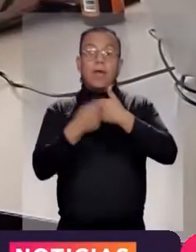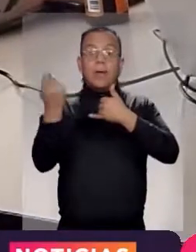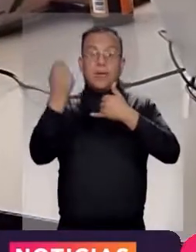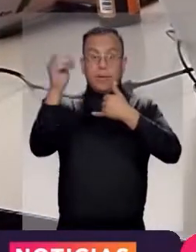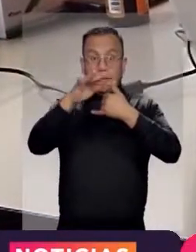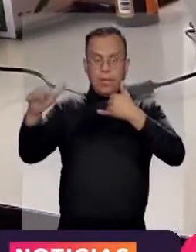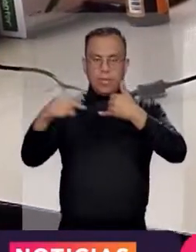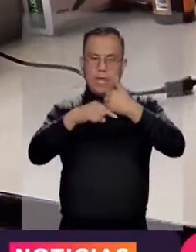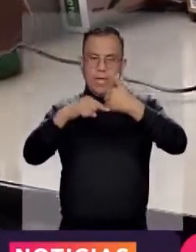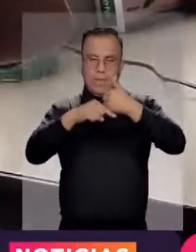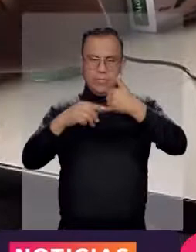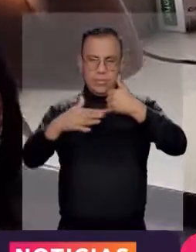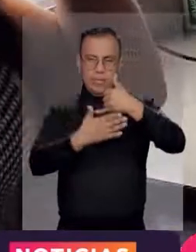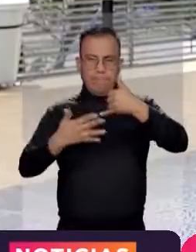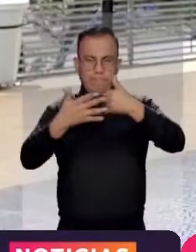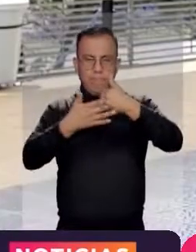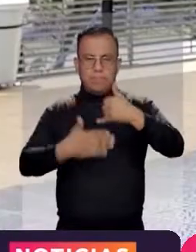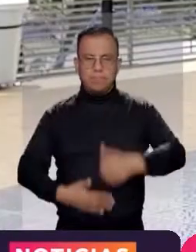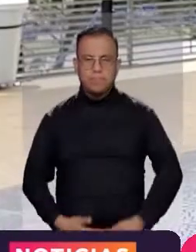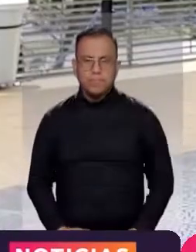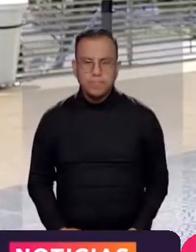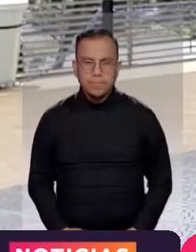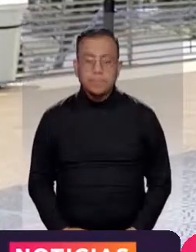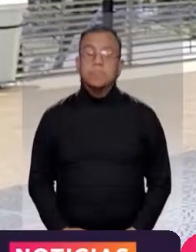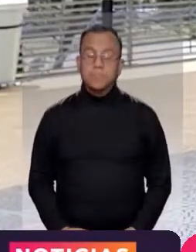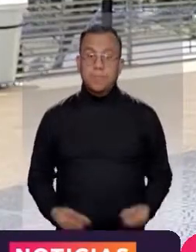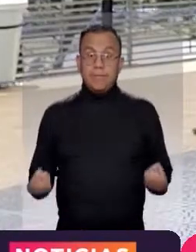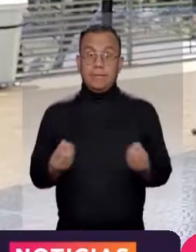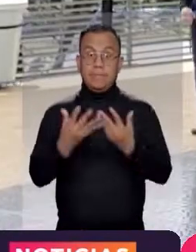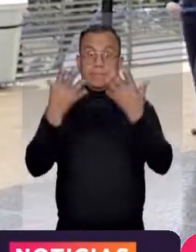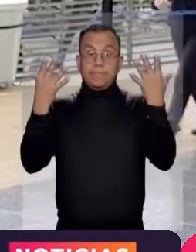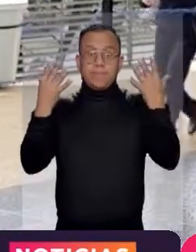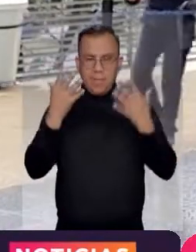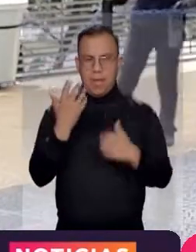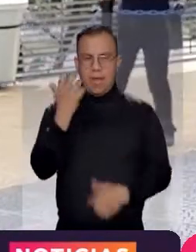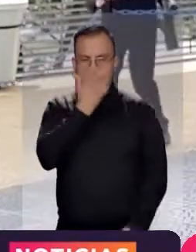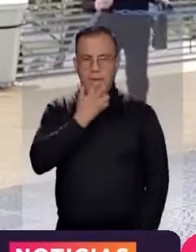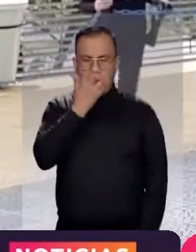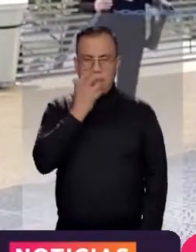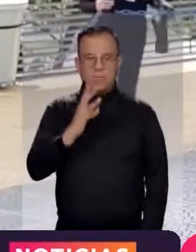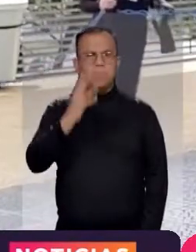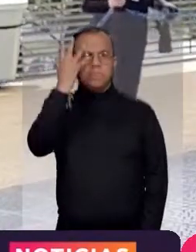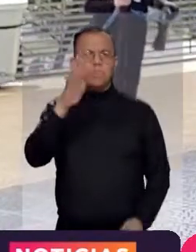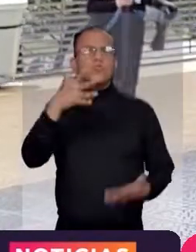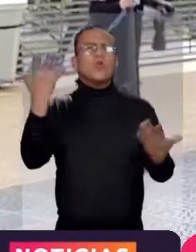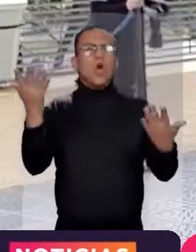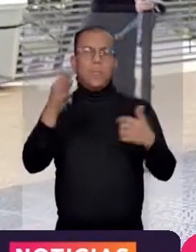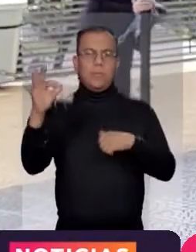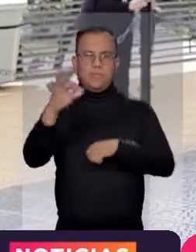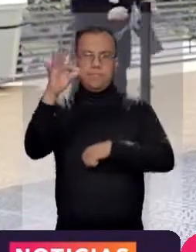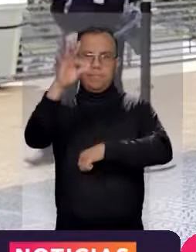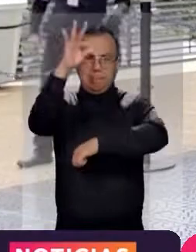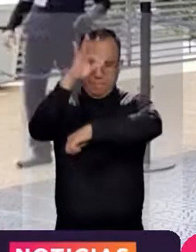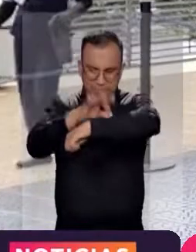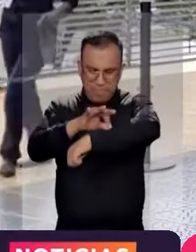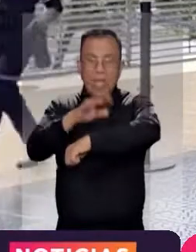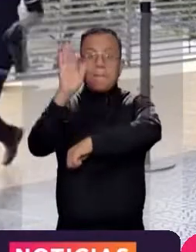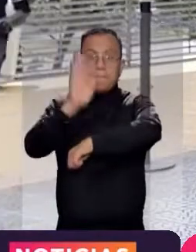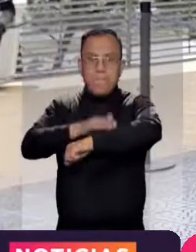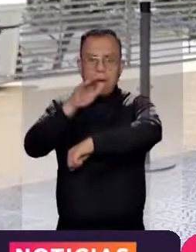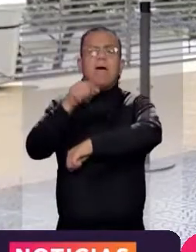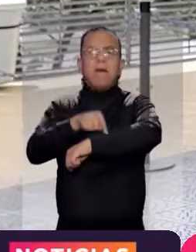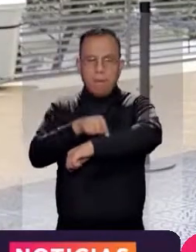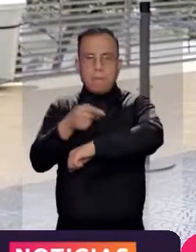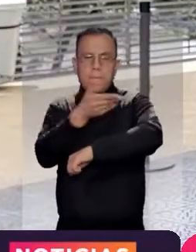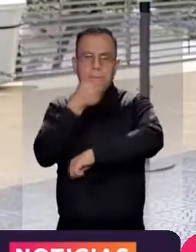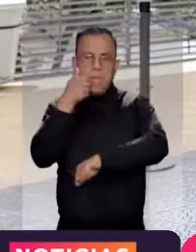la Amazonía. El virus de la fiebre amarilla se transmite a través de la picadura de mosquitos y la